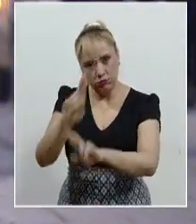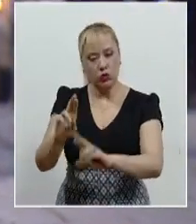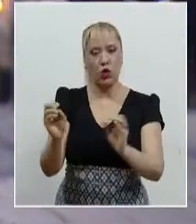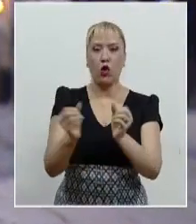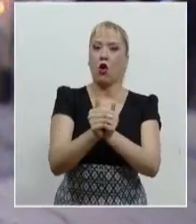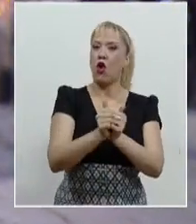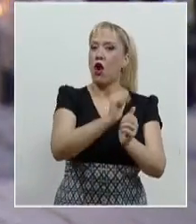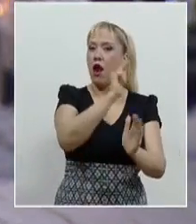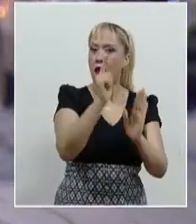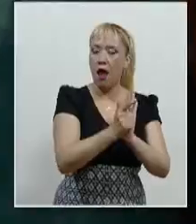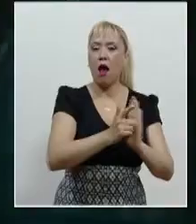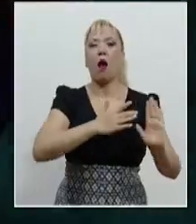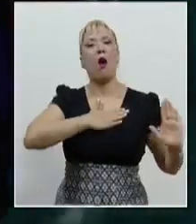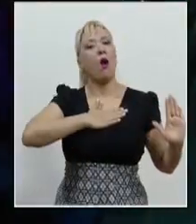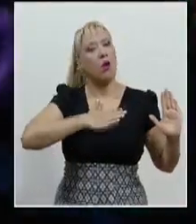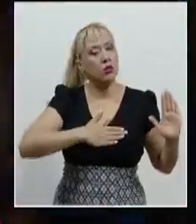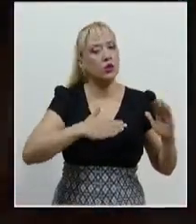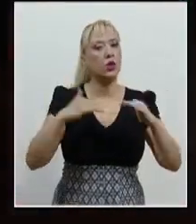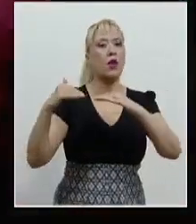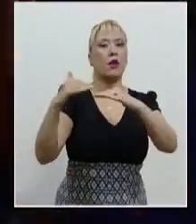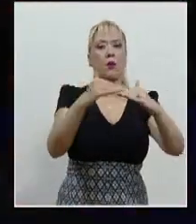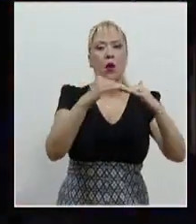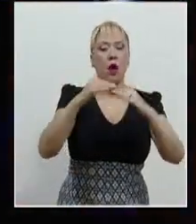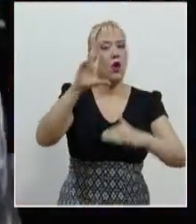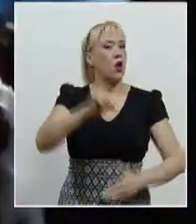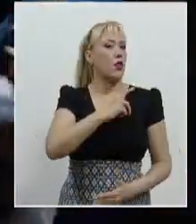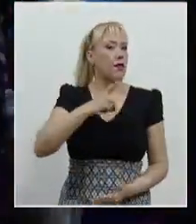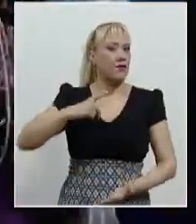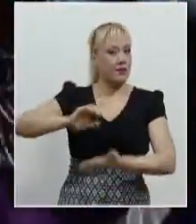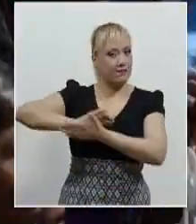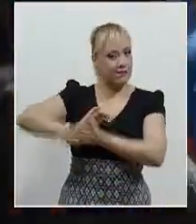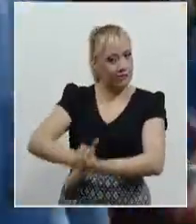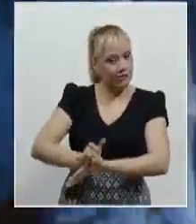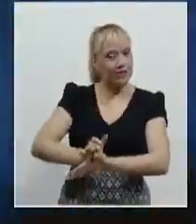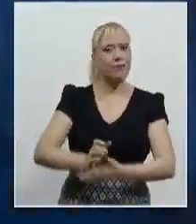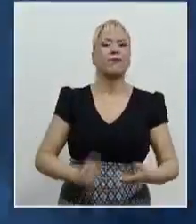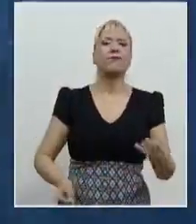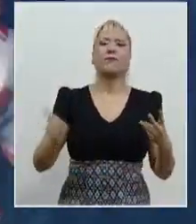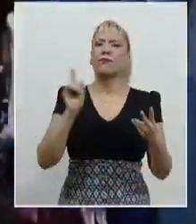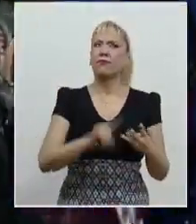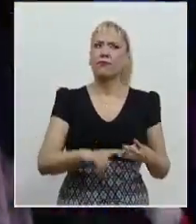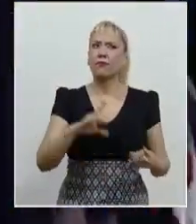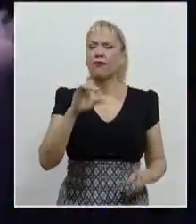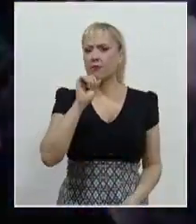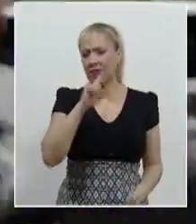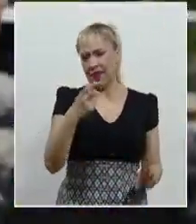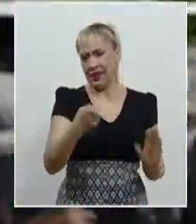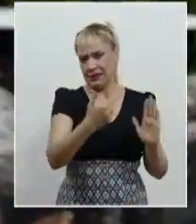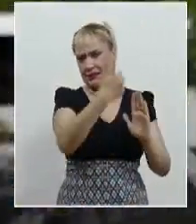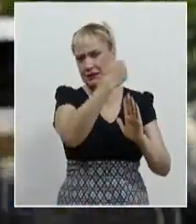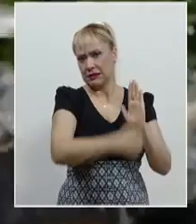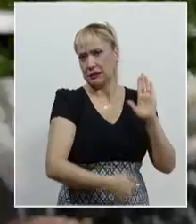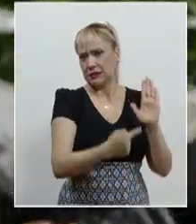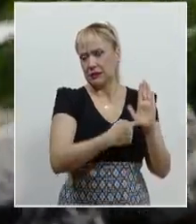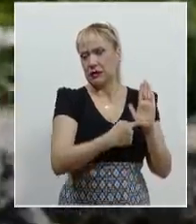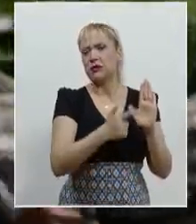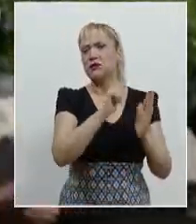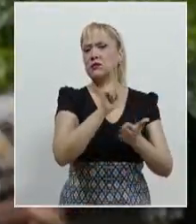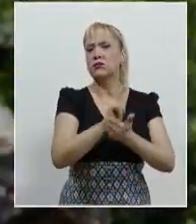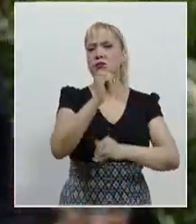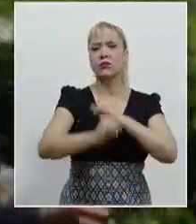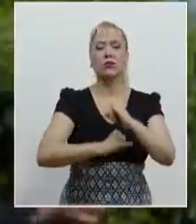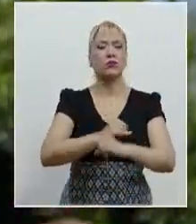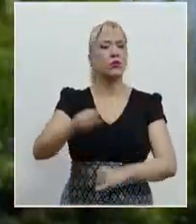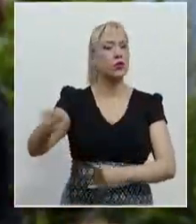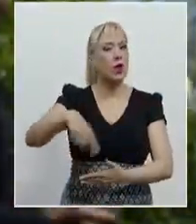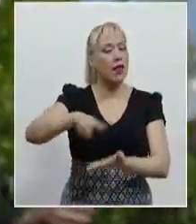los principios de justicia, democracia y no discriminación. Entre otras cuestiones, la declaración enfatiza el derecho de los pueblos